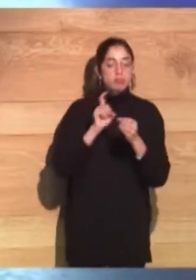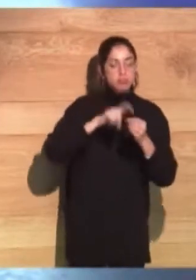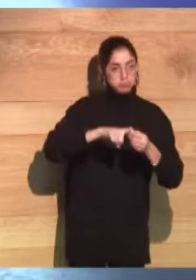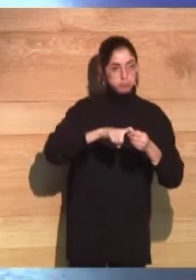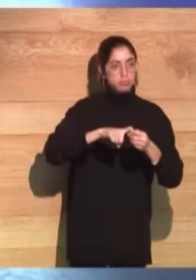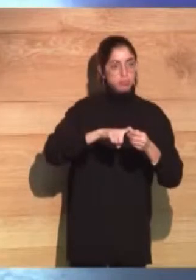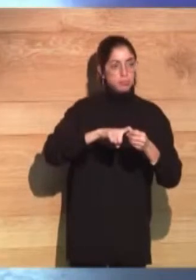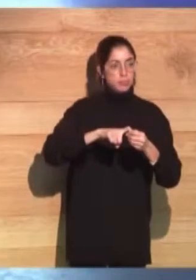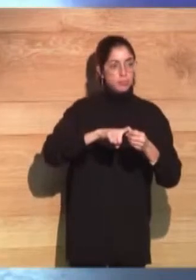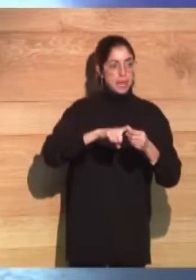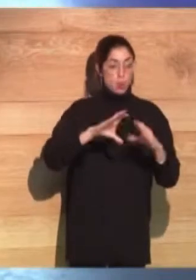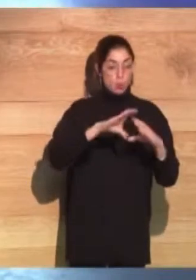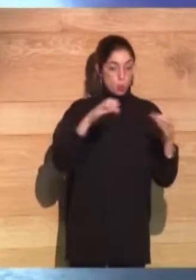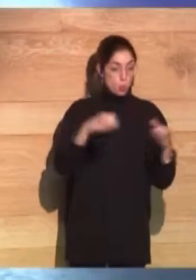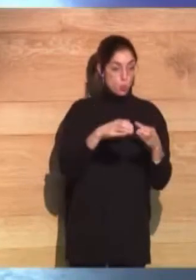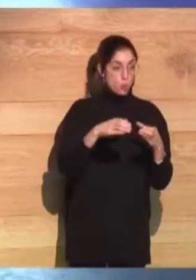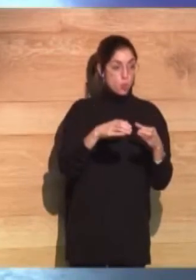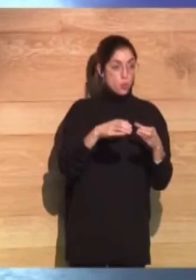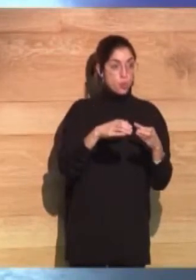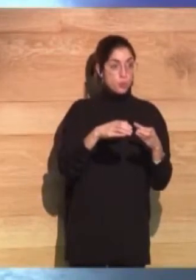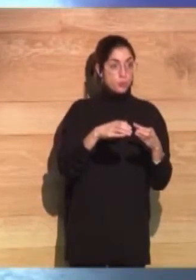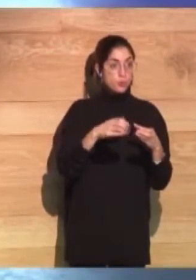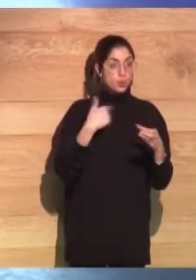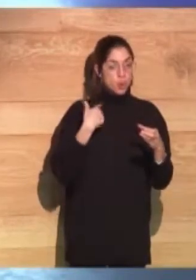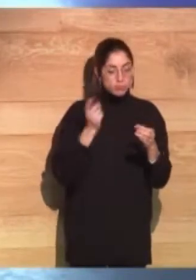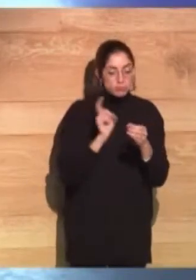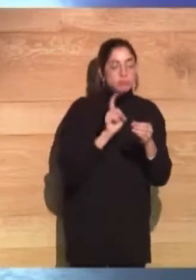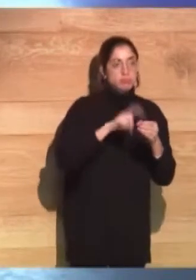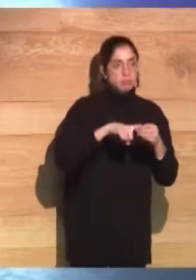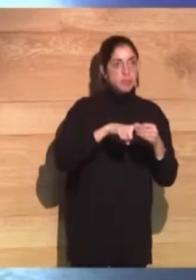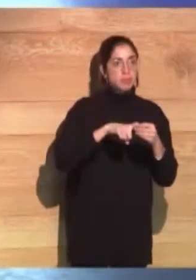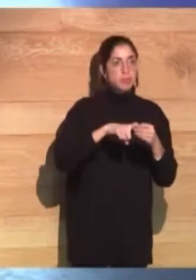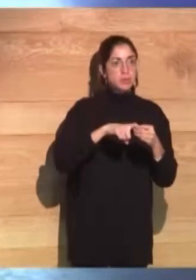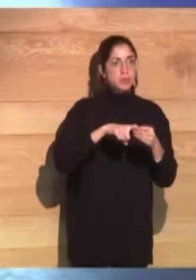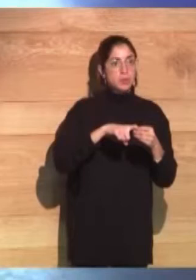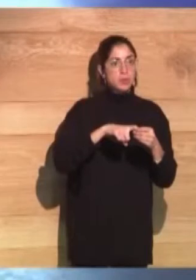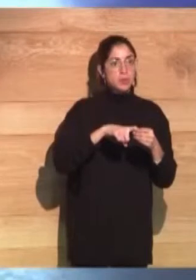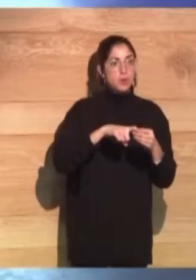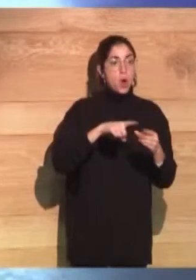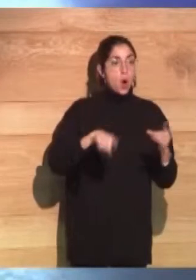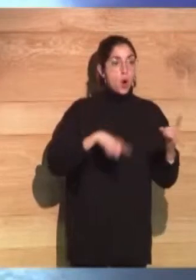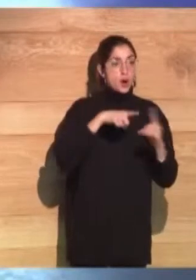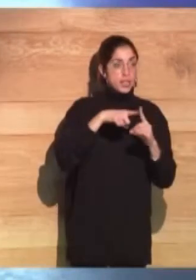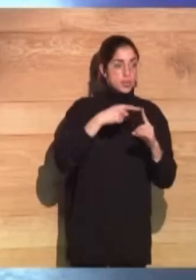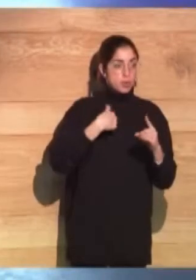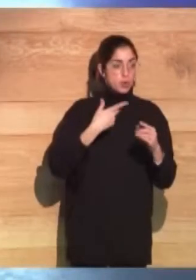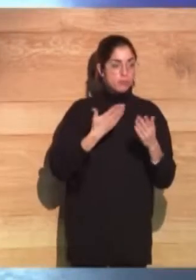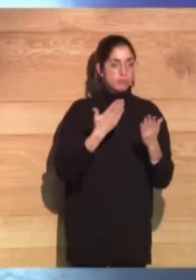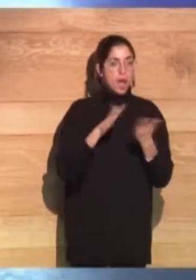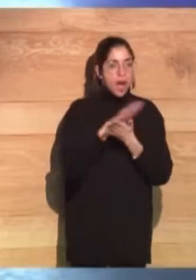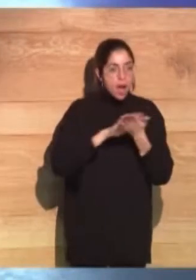de este club, de ser un miembro de esta acción para poder hablar con vosotros.